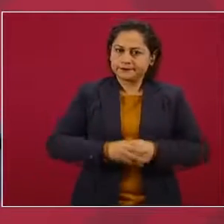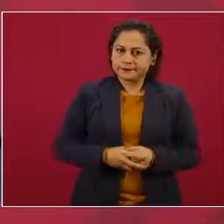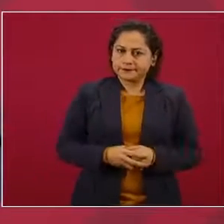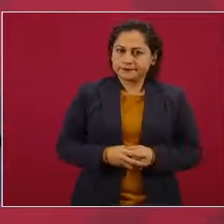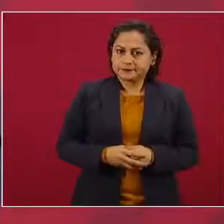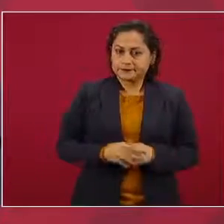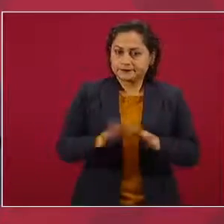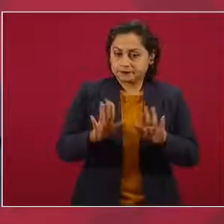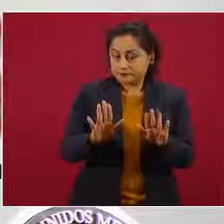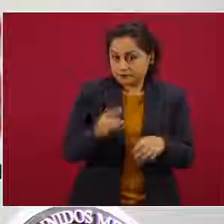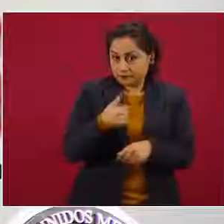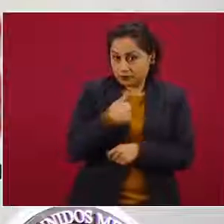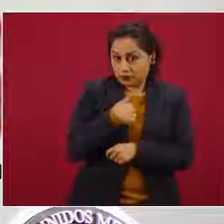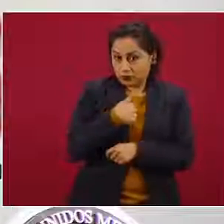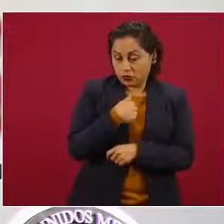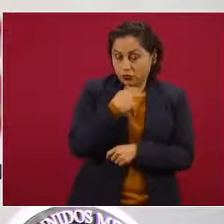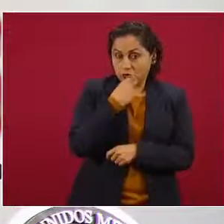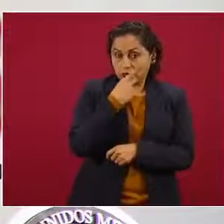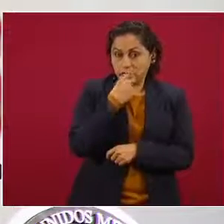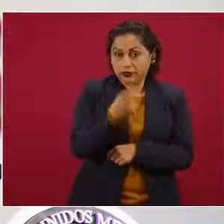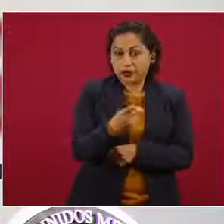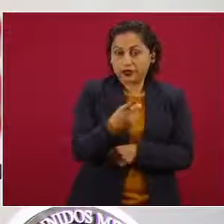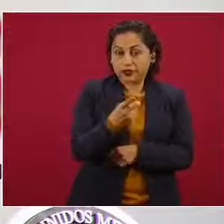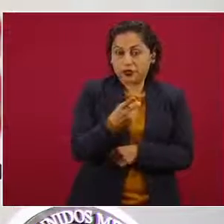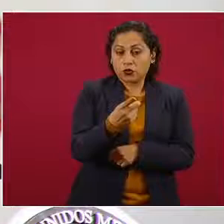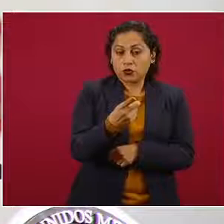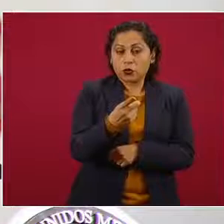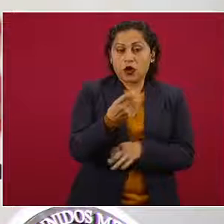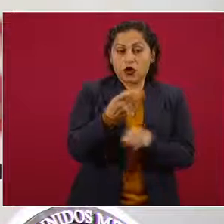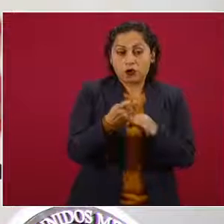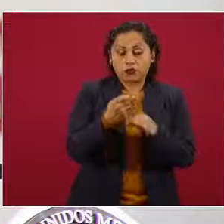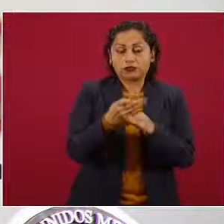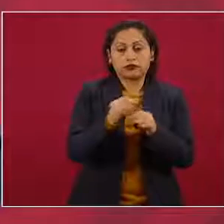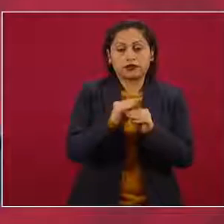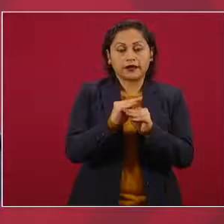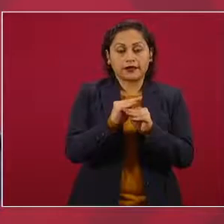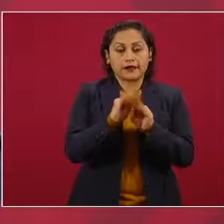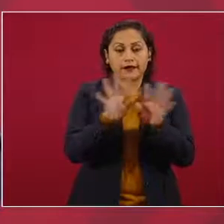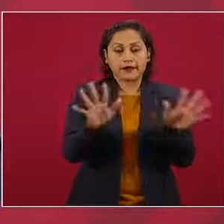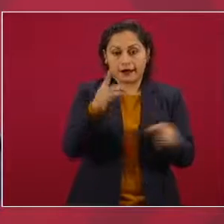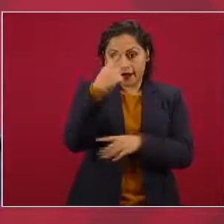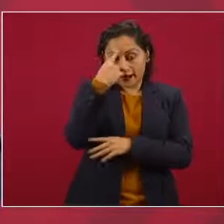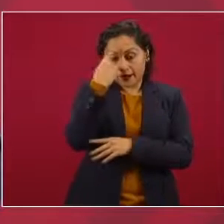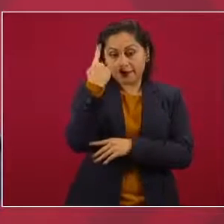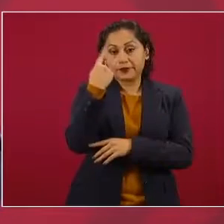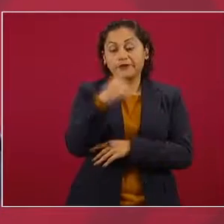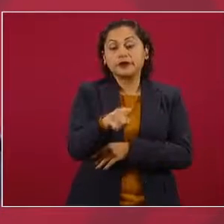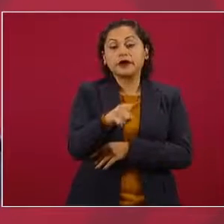Es decir, para que los estados